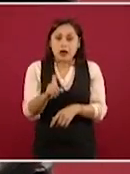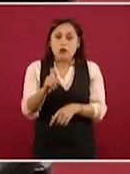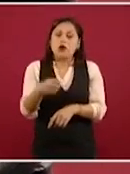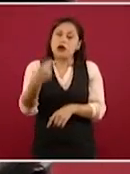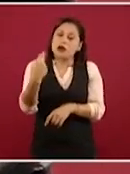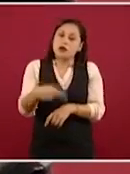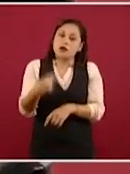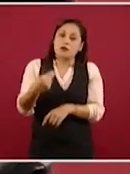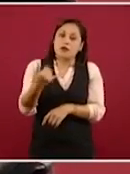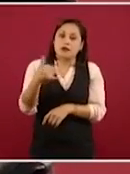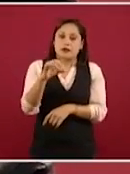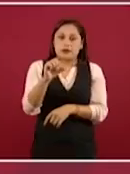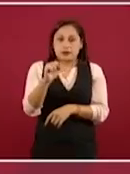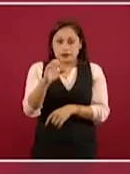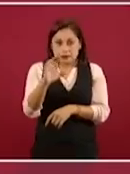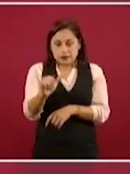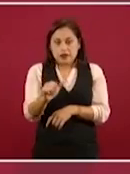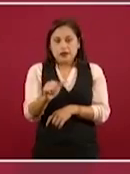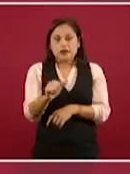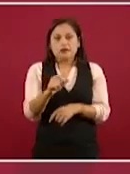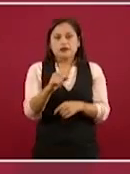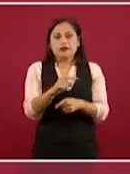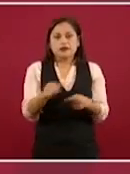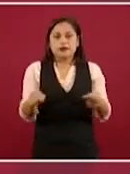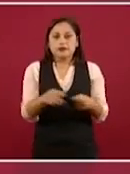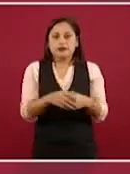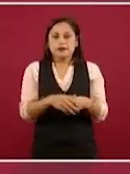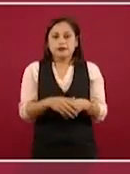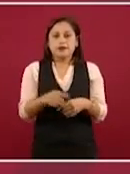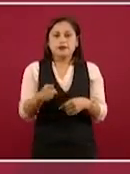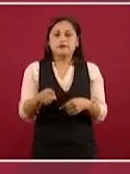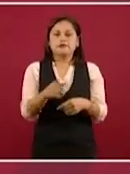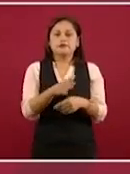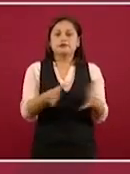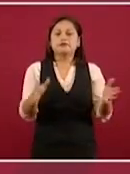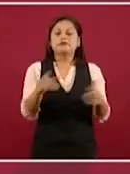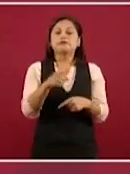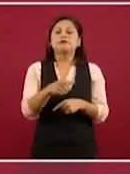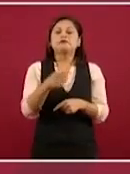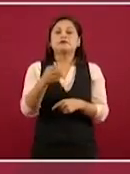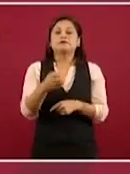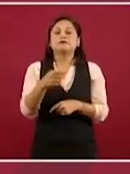Yesca, y el camino pavimentado llega nada más